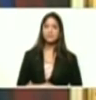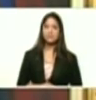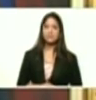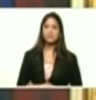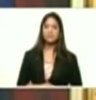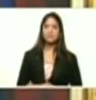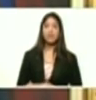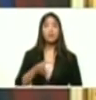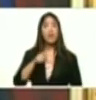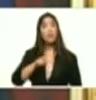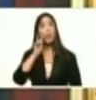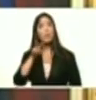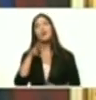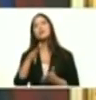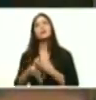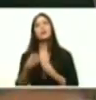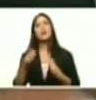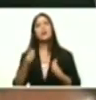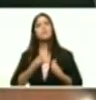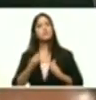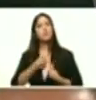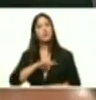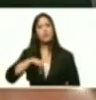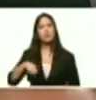hay que ver lo que vivió nuestra generación,